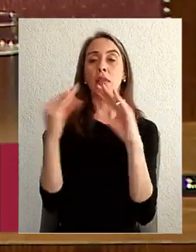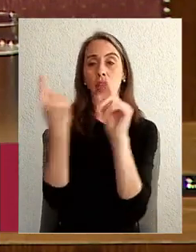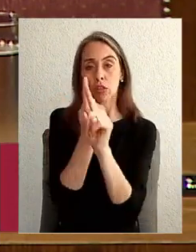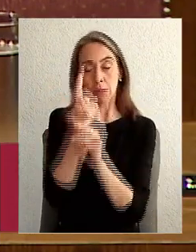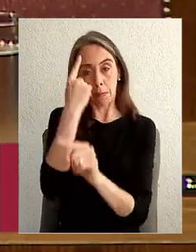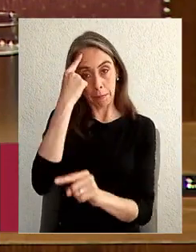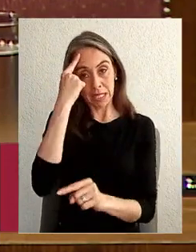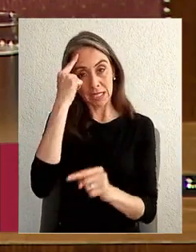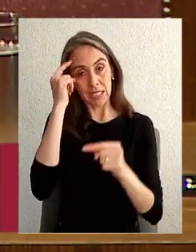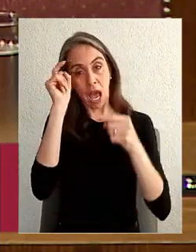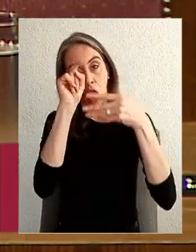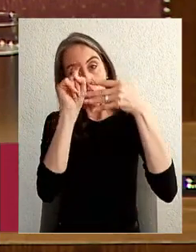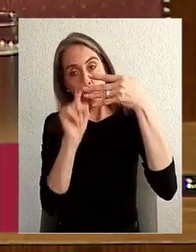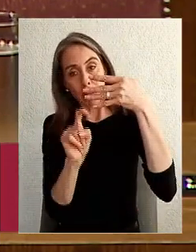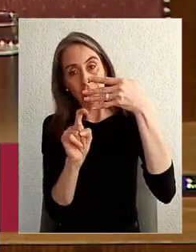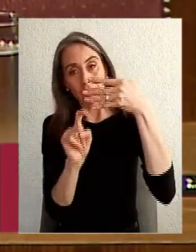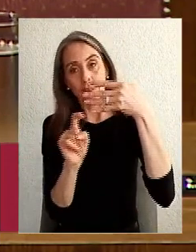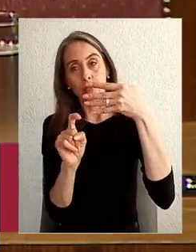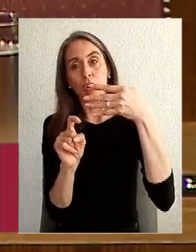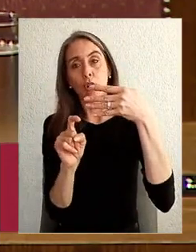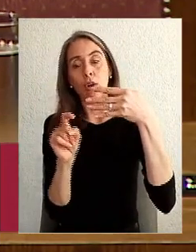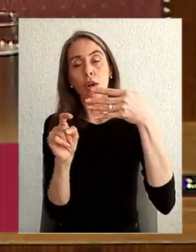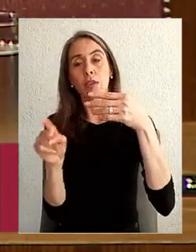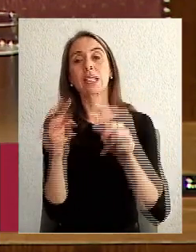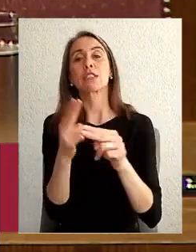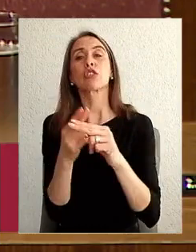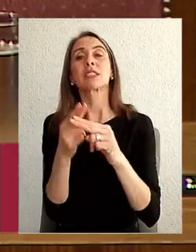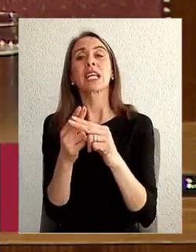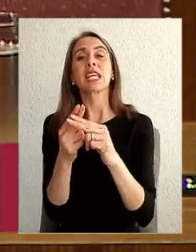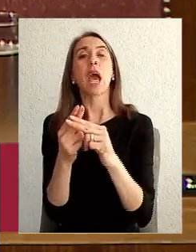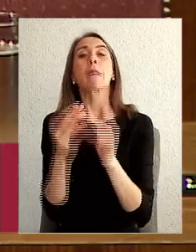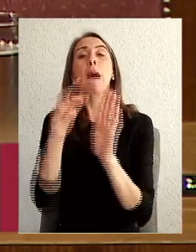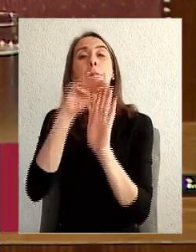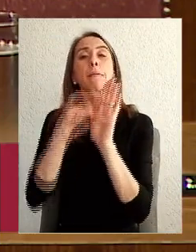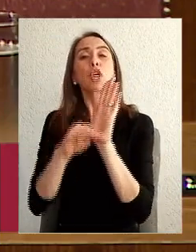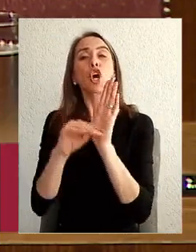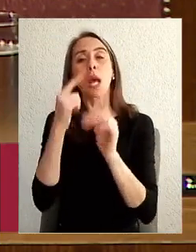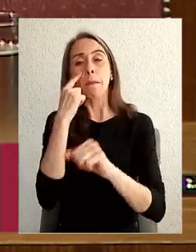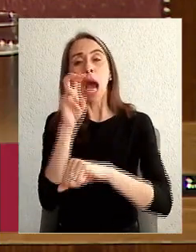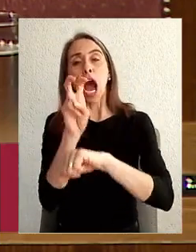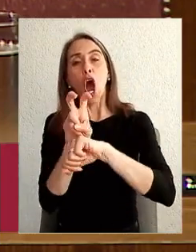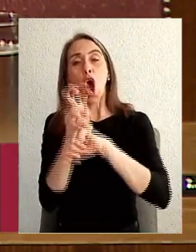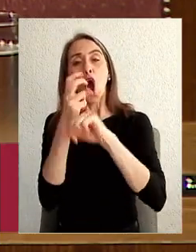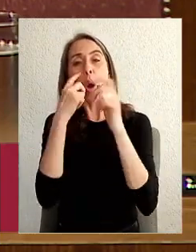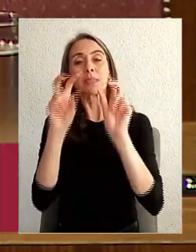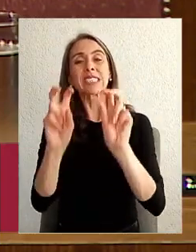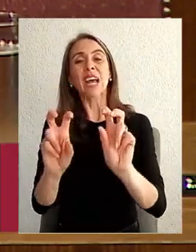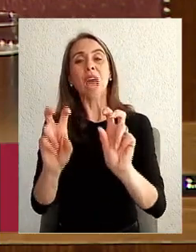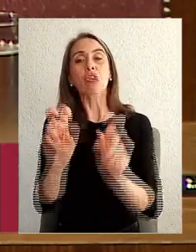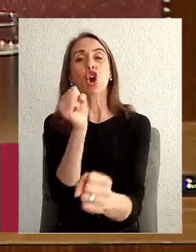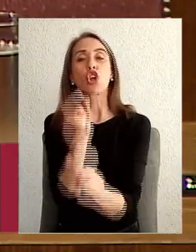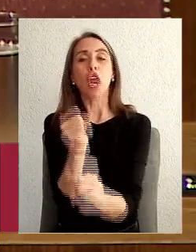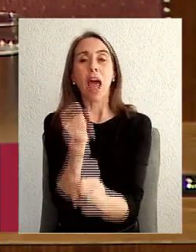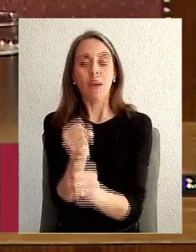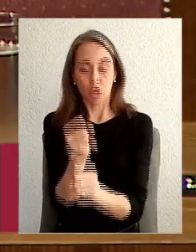este observatorio laboral. Y respecto a la segunda materia, por su intermedio, presidente,